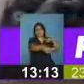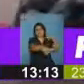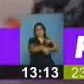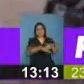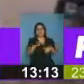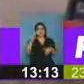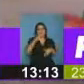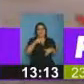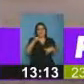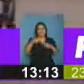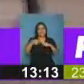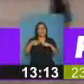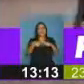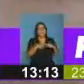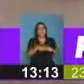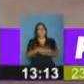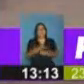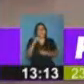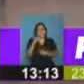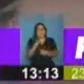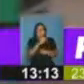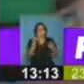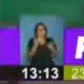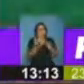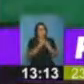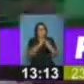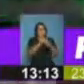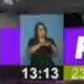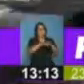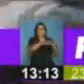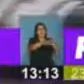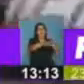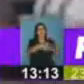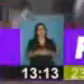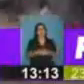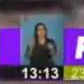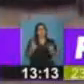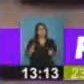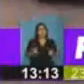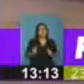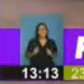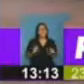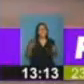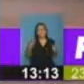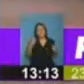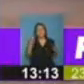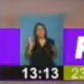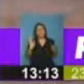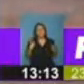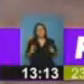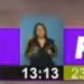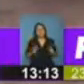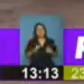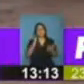carga, que como ustedes observan hay colas que, bueno, están esperando por la carga de la